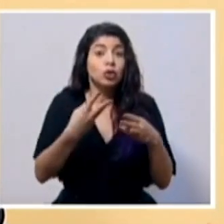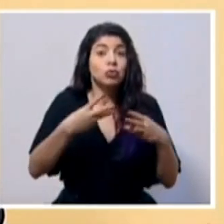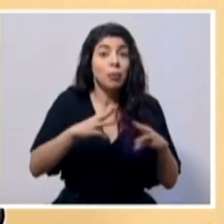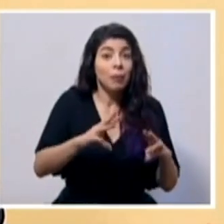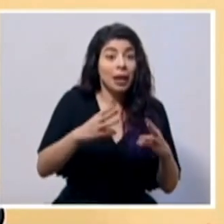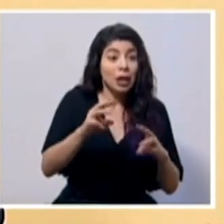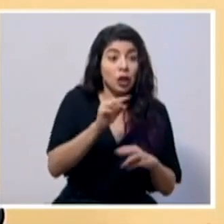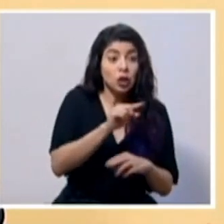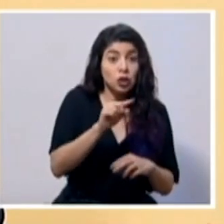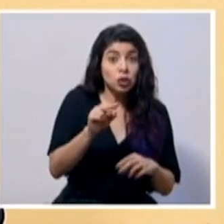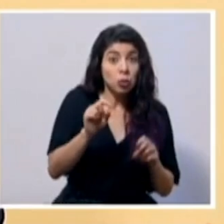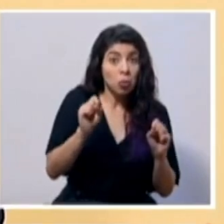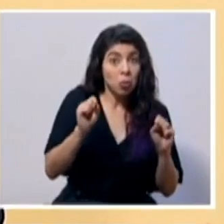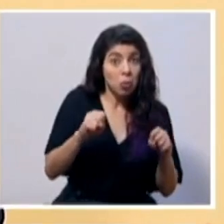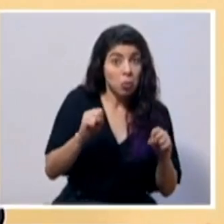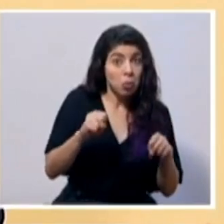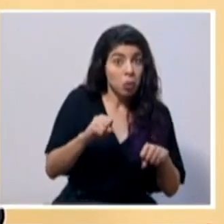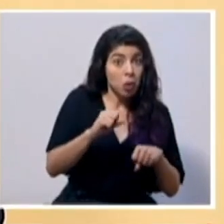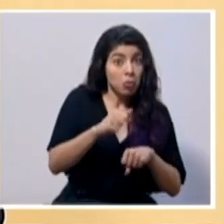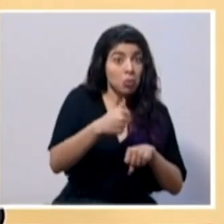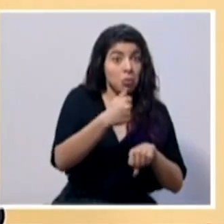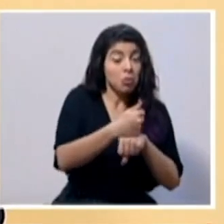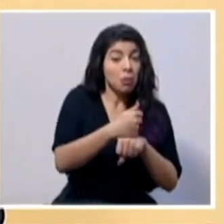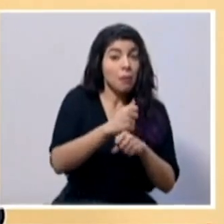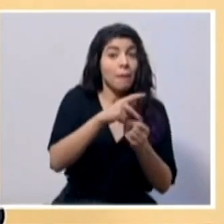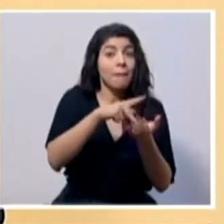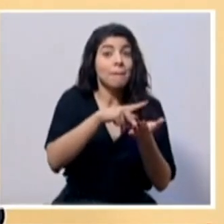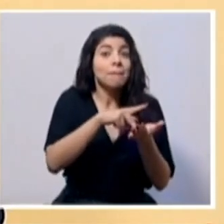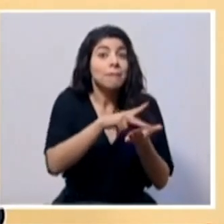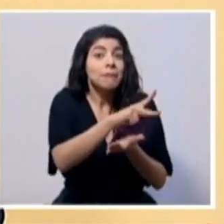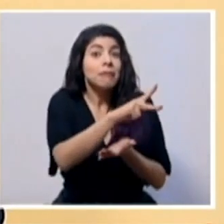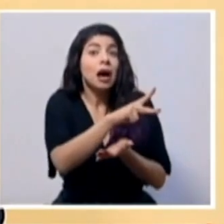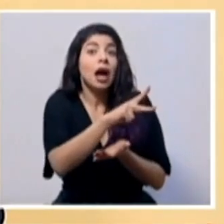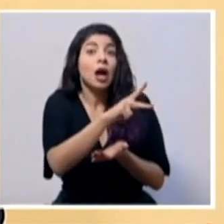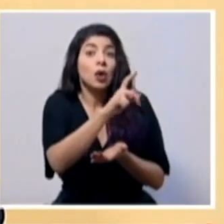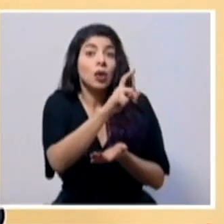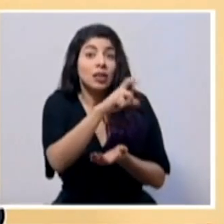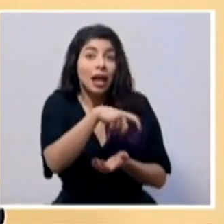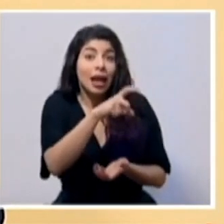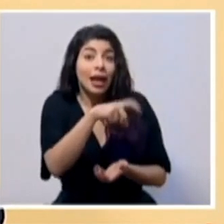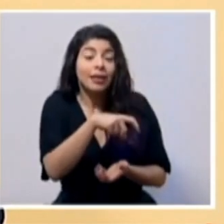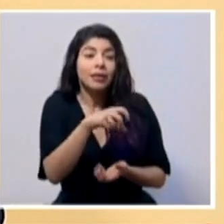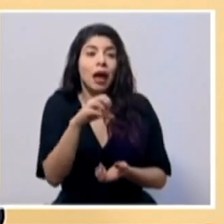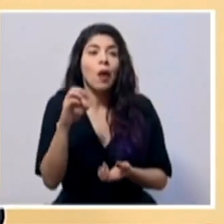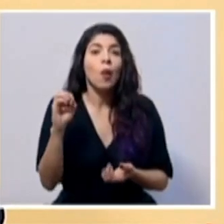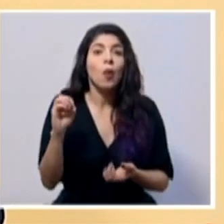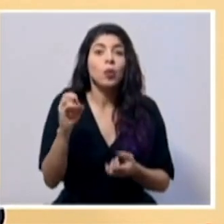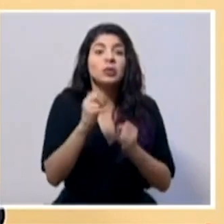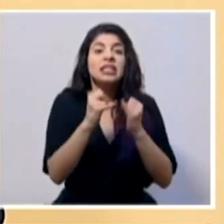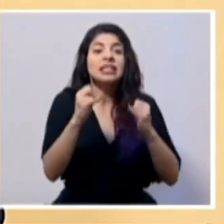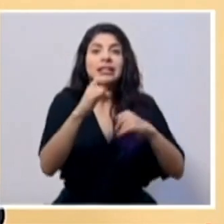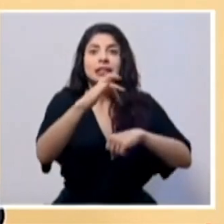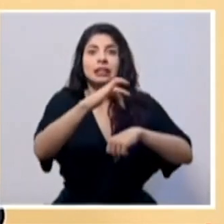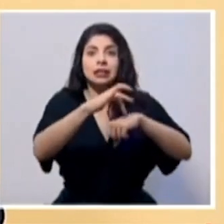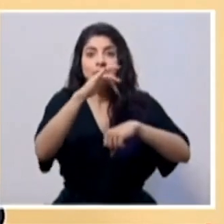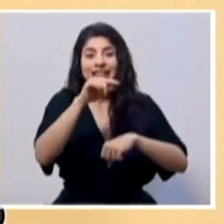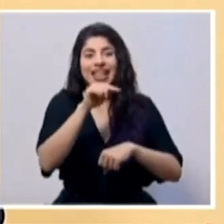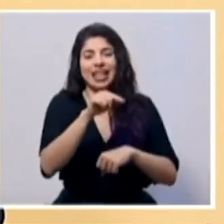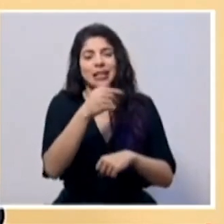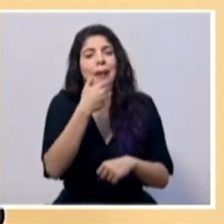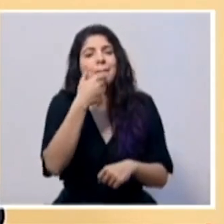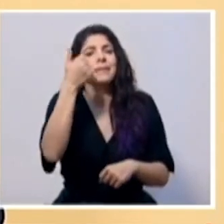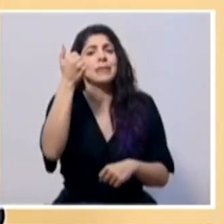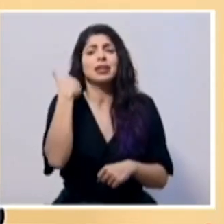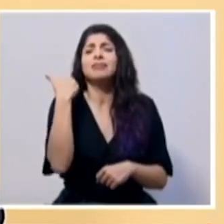modalidades de ese tipo pues puedan poner algún tipo de pago, ¿verdad? Con tarjetas o sin tocar directamente, pues es una situación